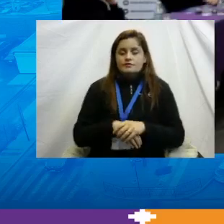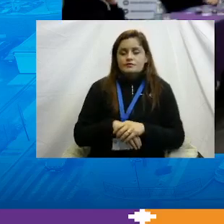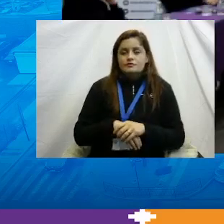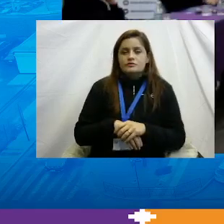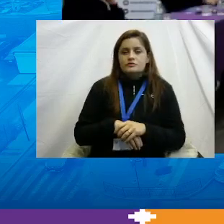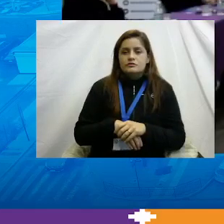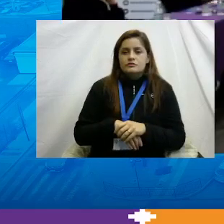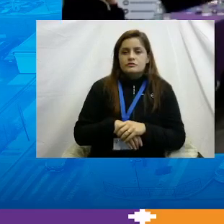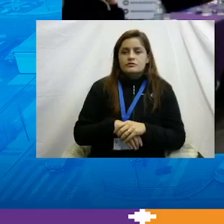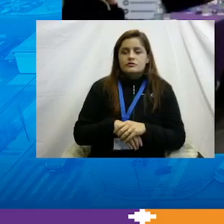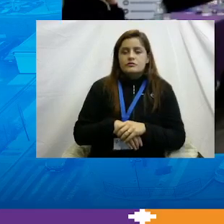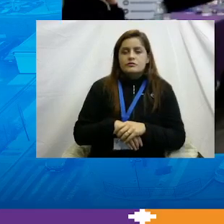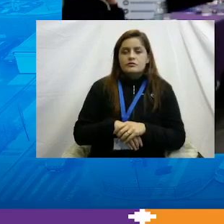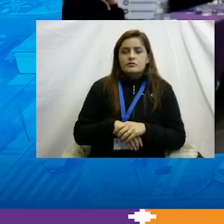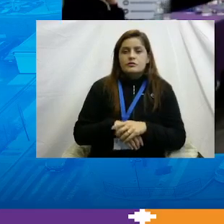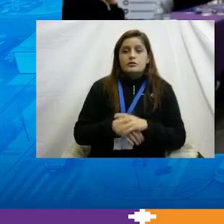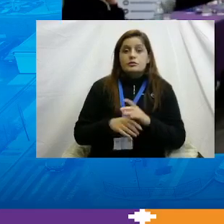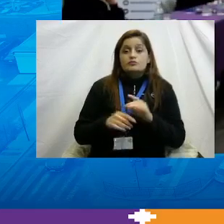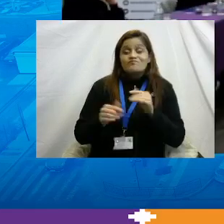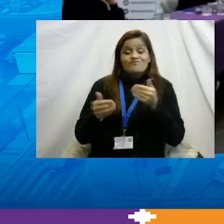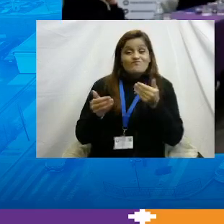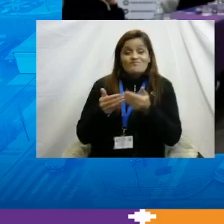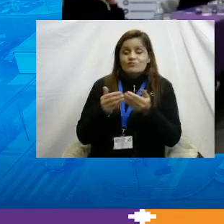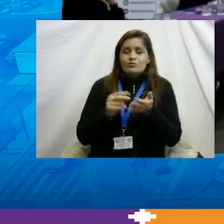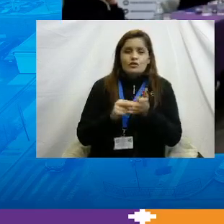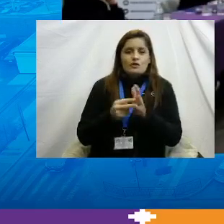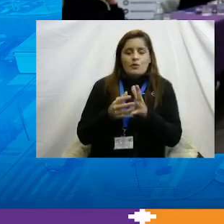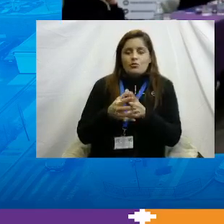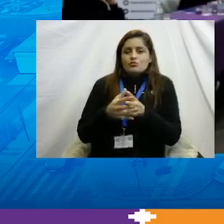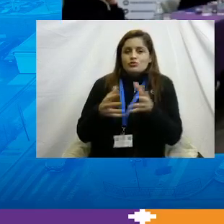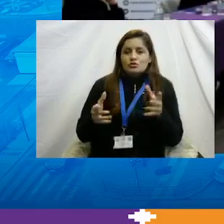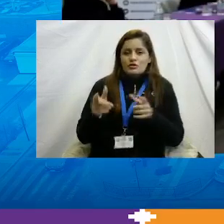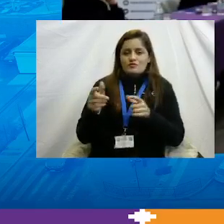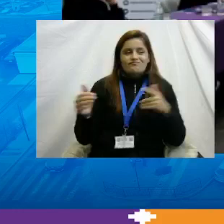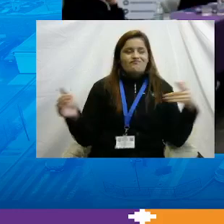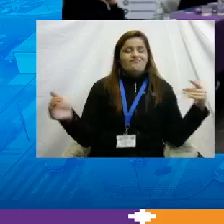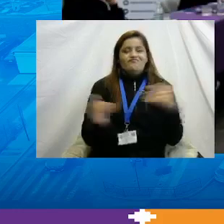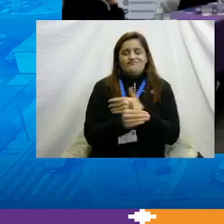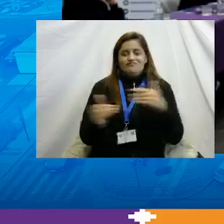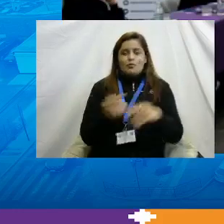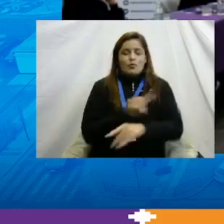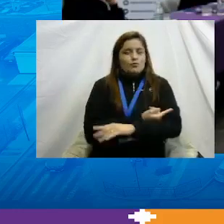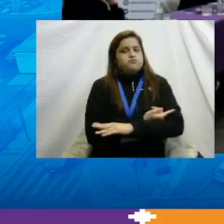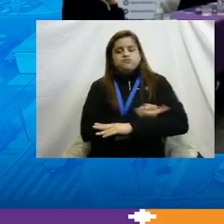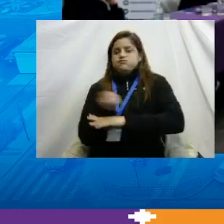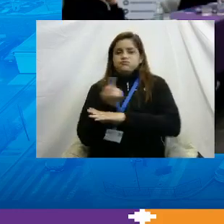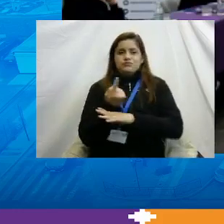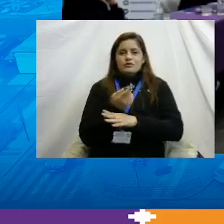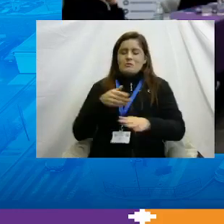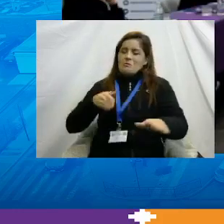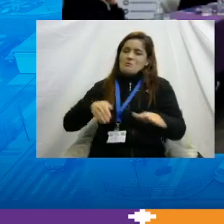de tiempo, dicen, para que pase una fatalidad, ya que los vehículos transitan a gran velocidad en esa línea recta.